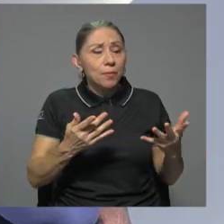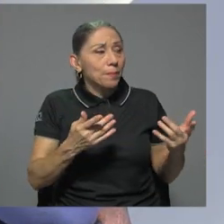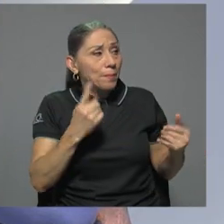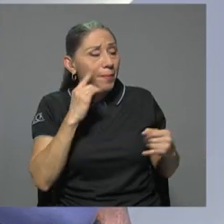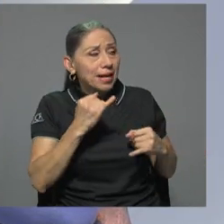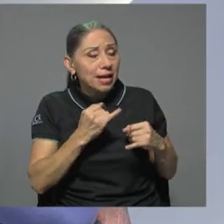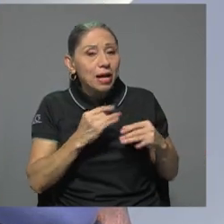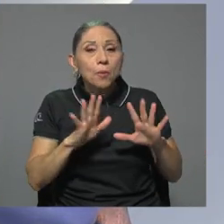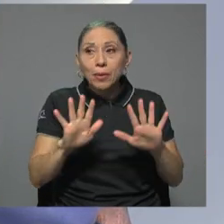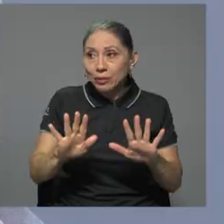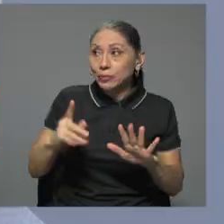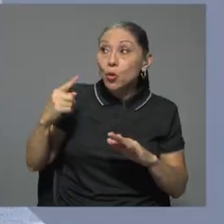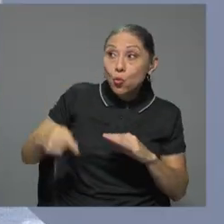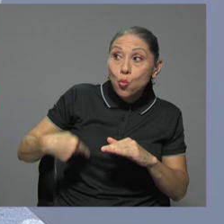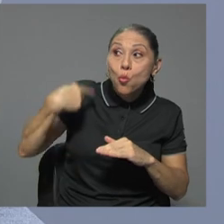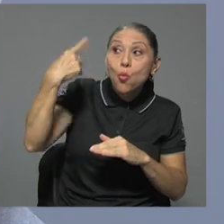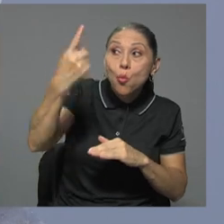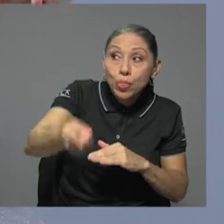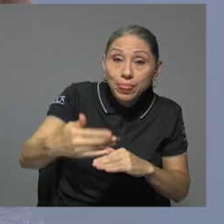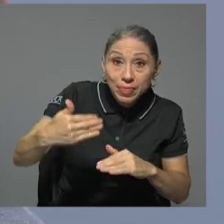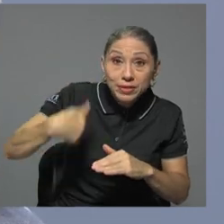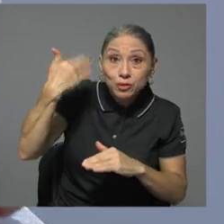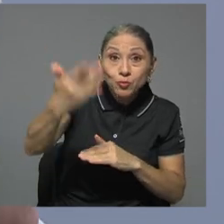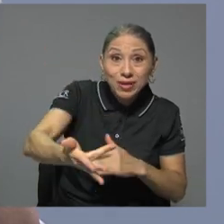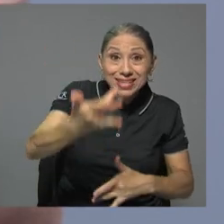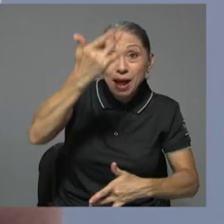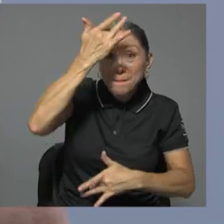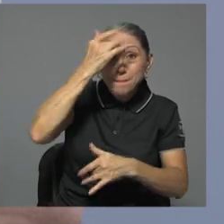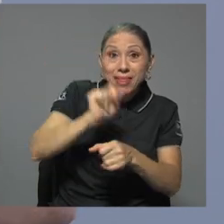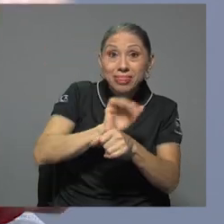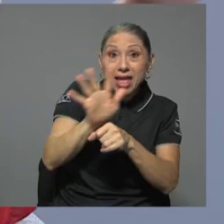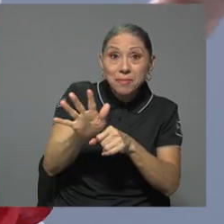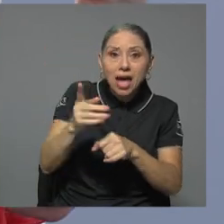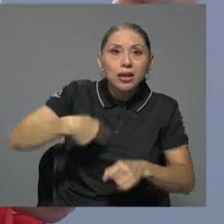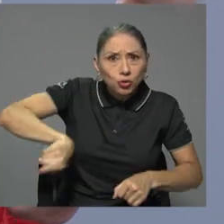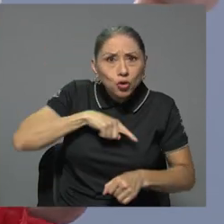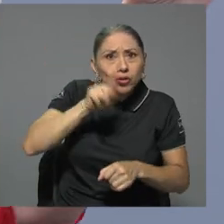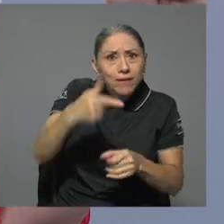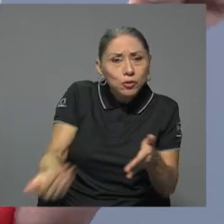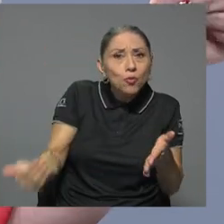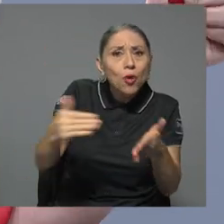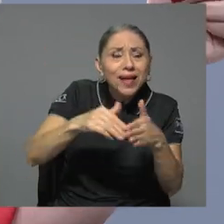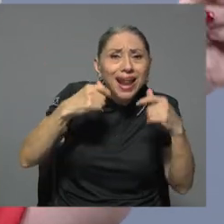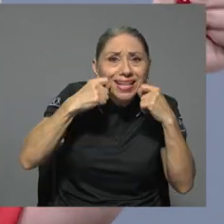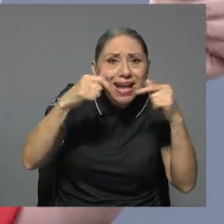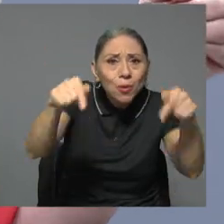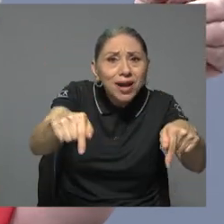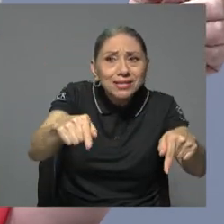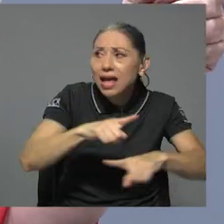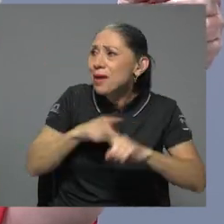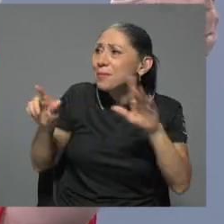tiene que volver tenemos que volver a las aulas ustedes nada más siempre pero esta